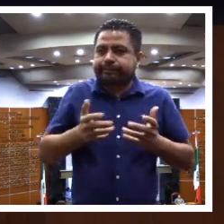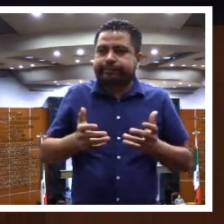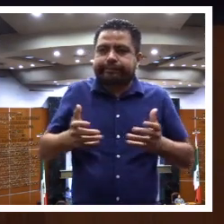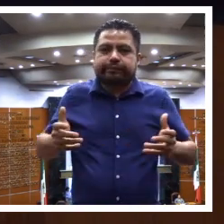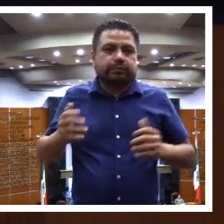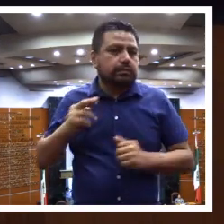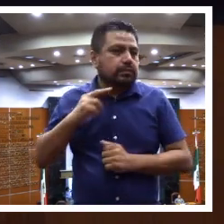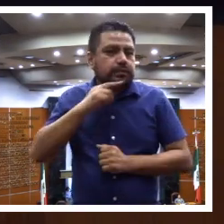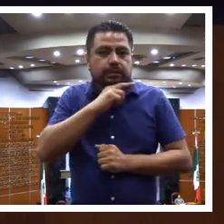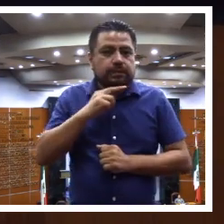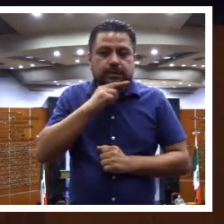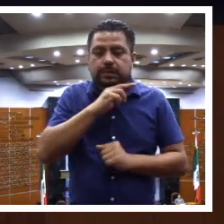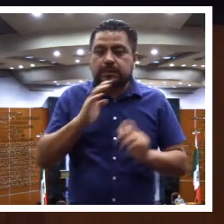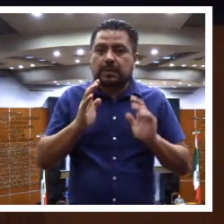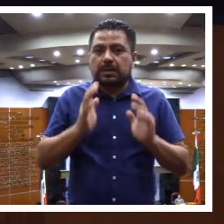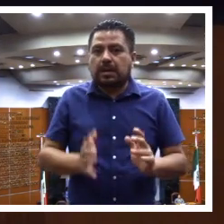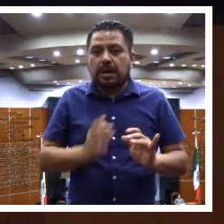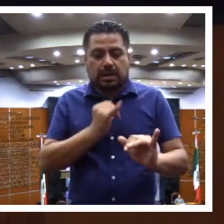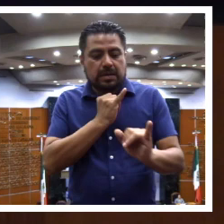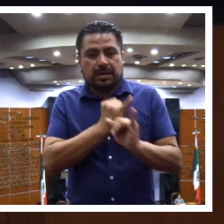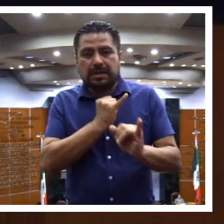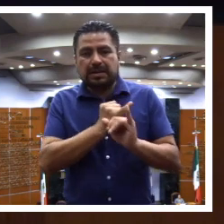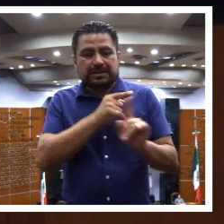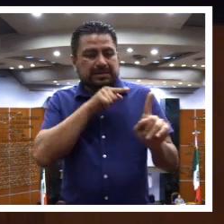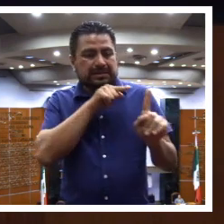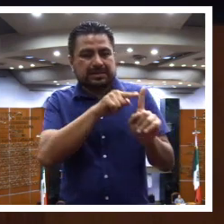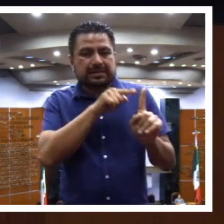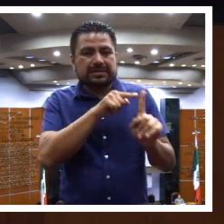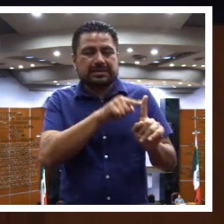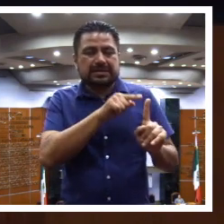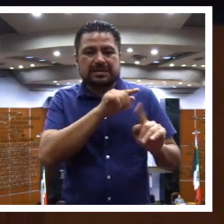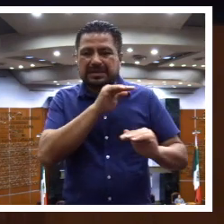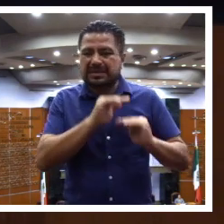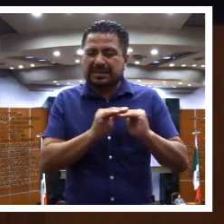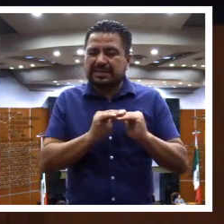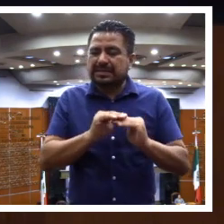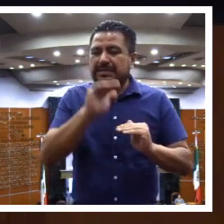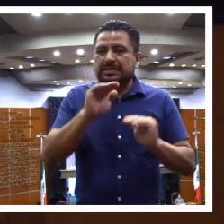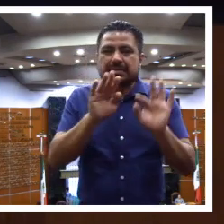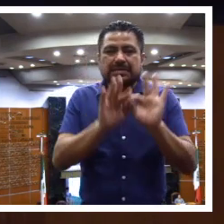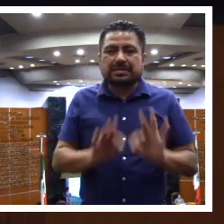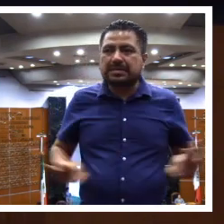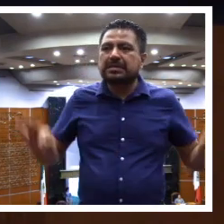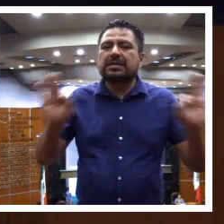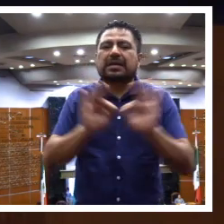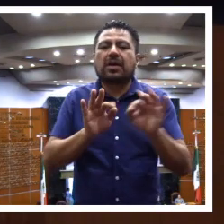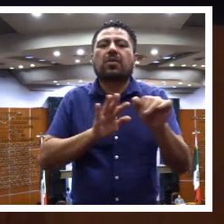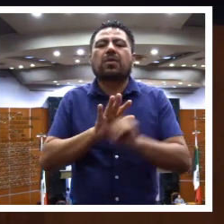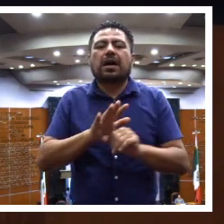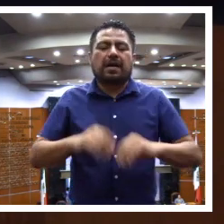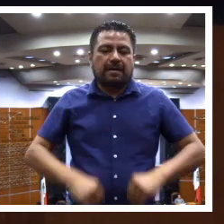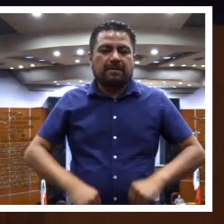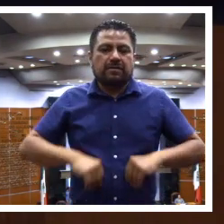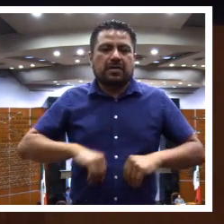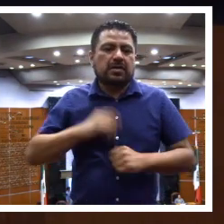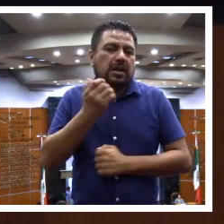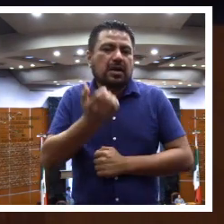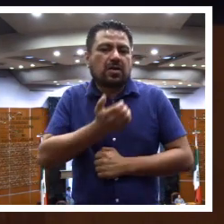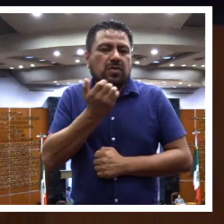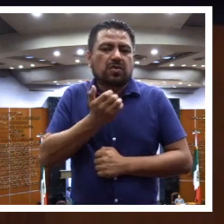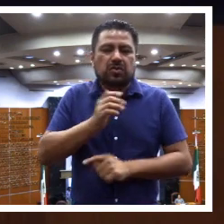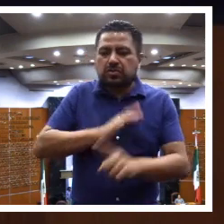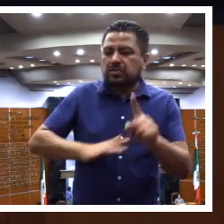crecimiento ya que el internet se ha convertido en una parte casi esencial en nuestras vidas